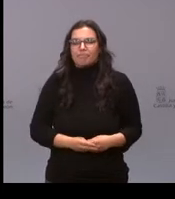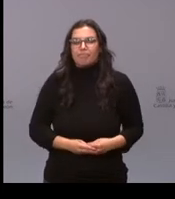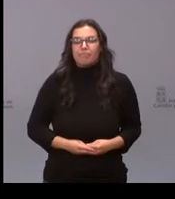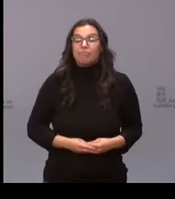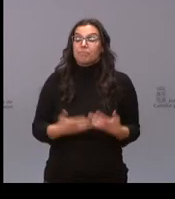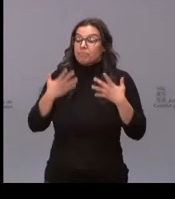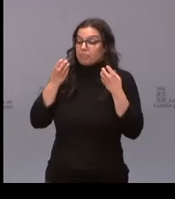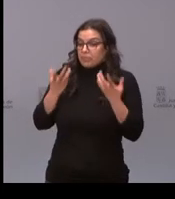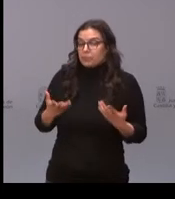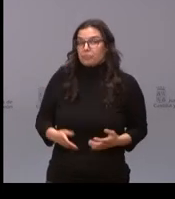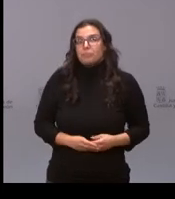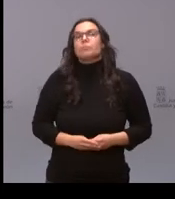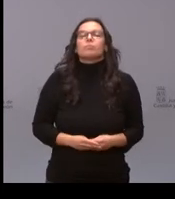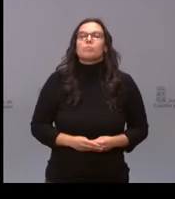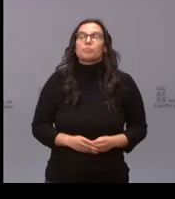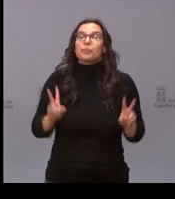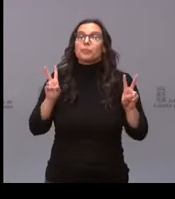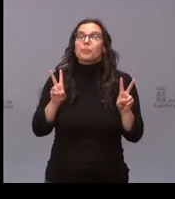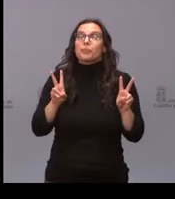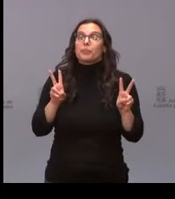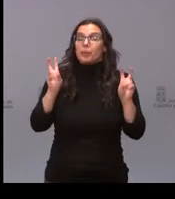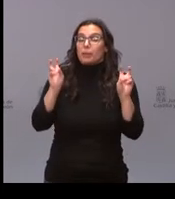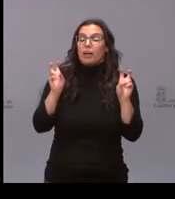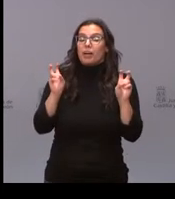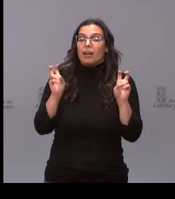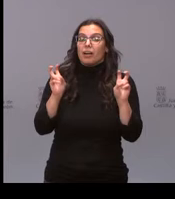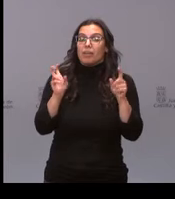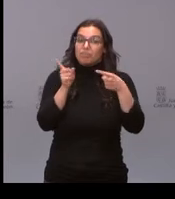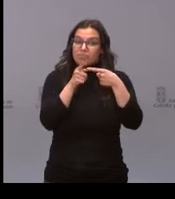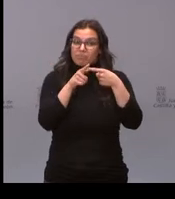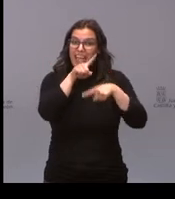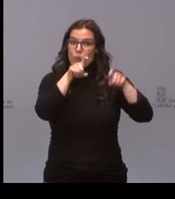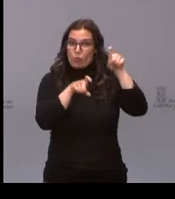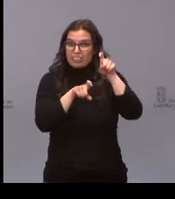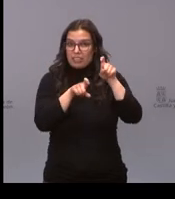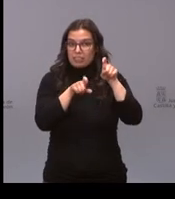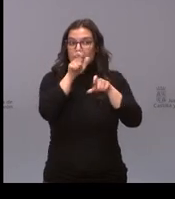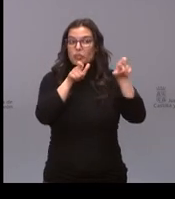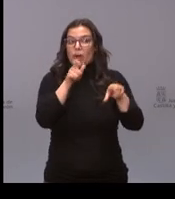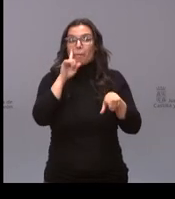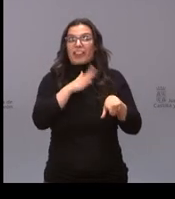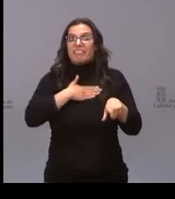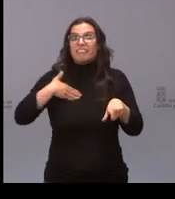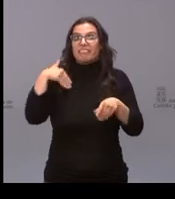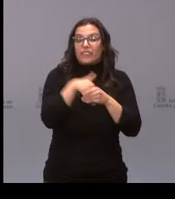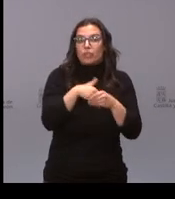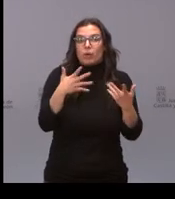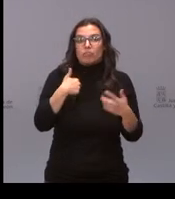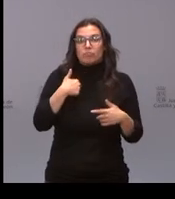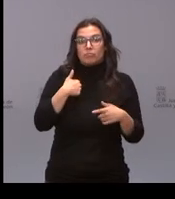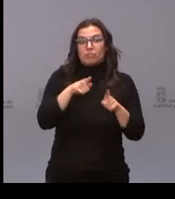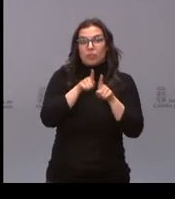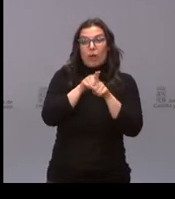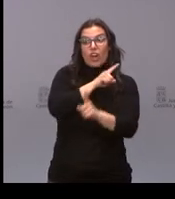Muy bien. Yo, respecto de las encuestas, tengo que decir que contra Sánchez sí